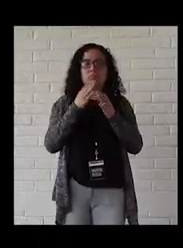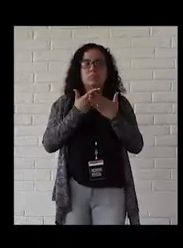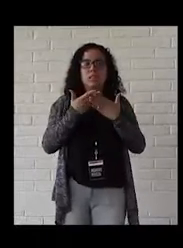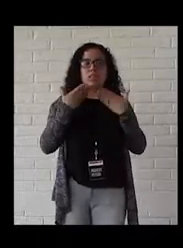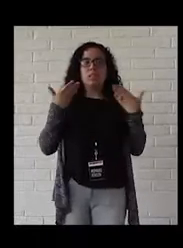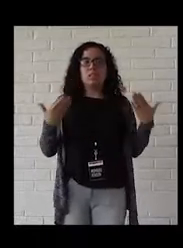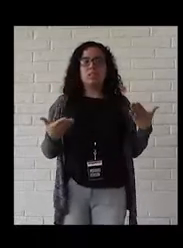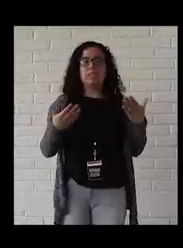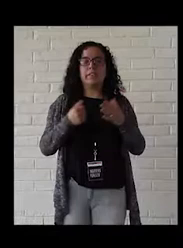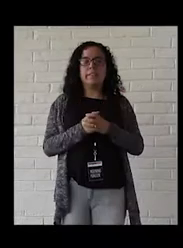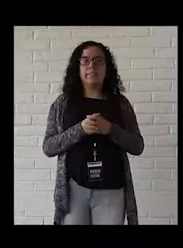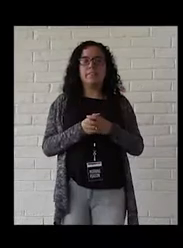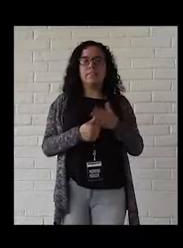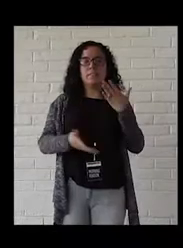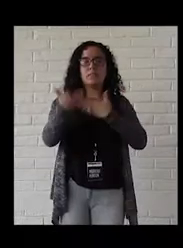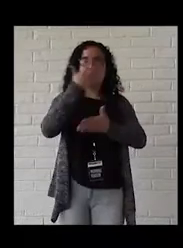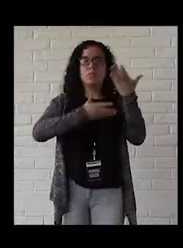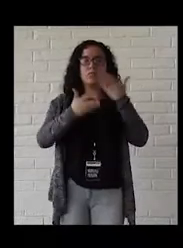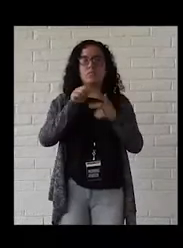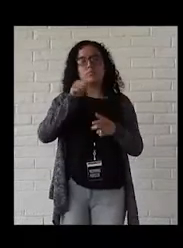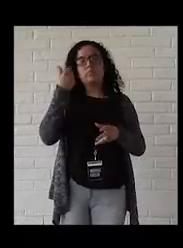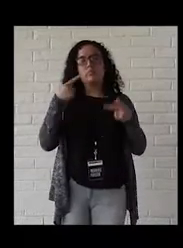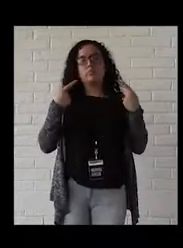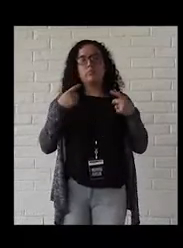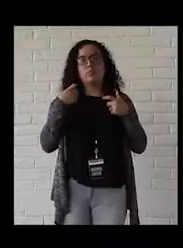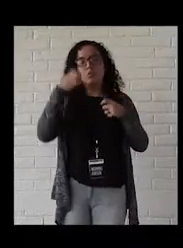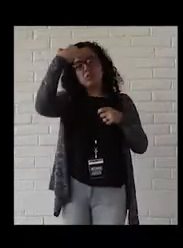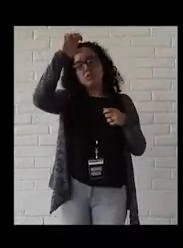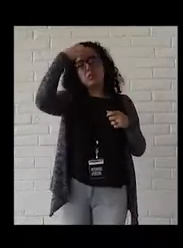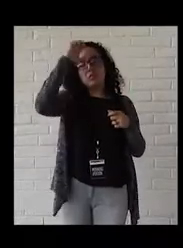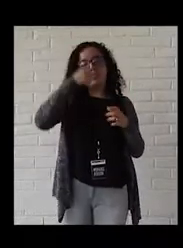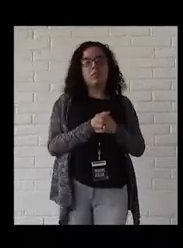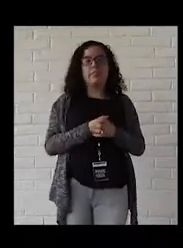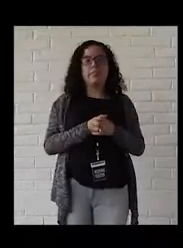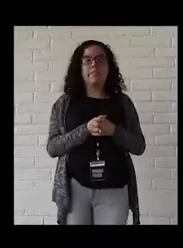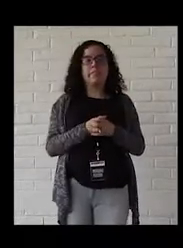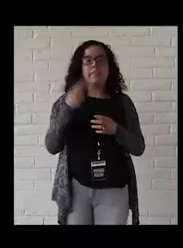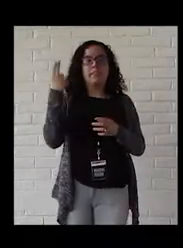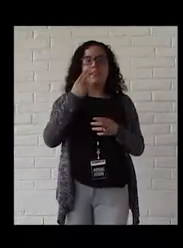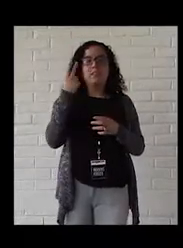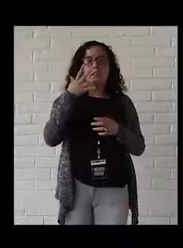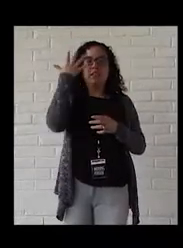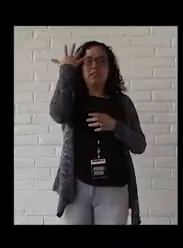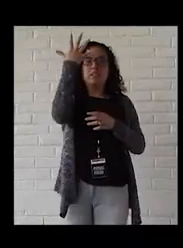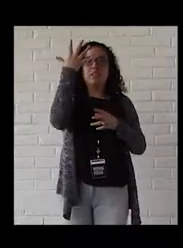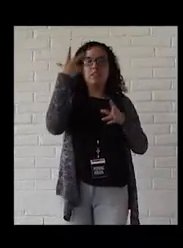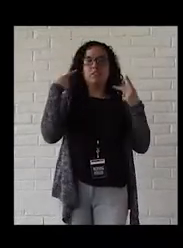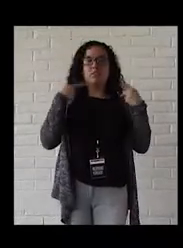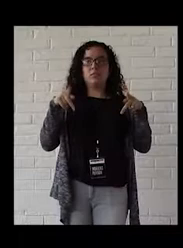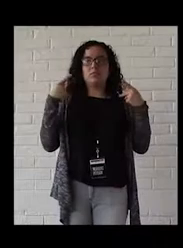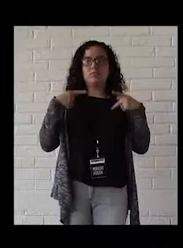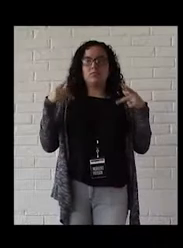quiero compartir otra experiencia, y para esto voy a necesitar a 5 personas.